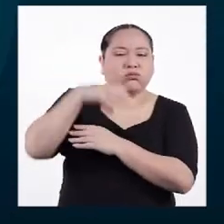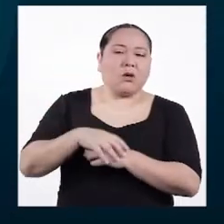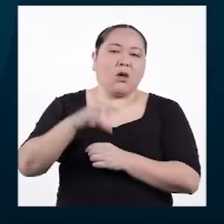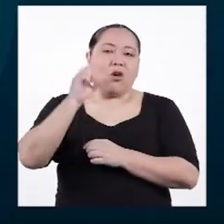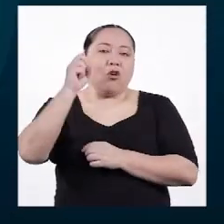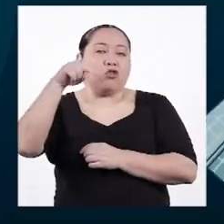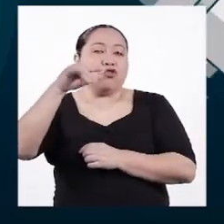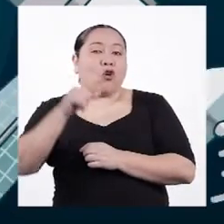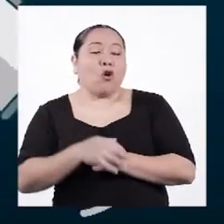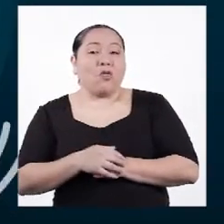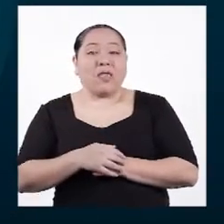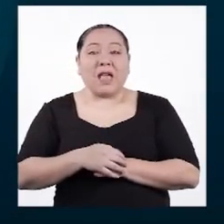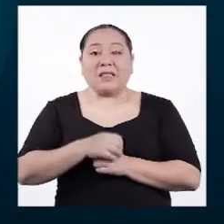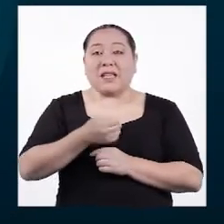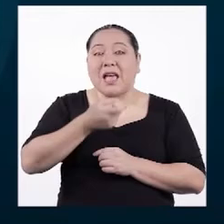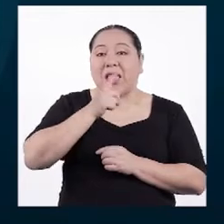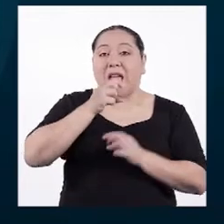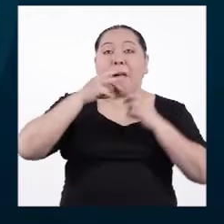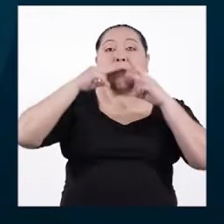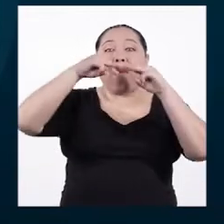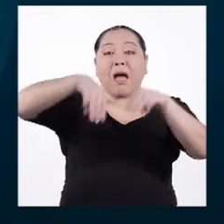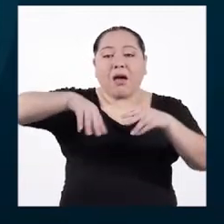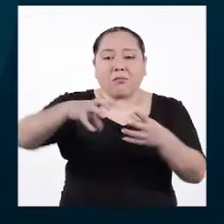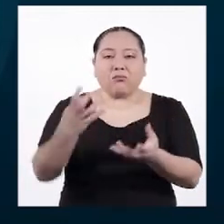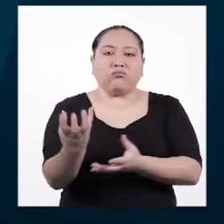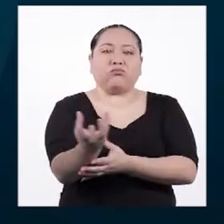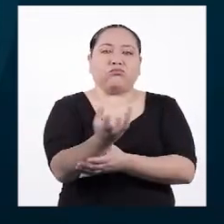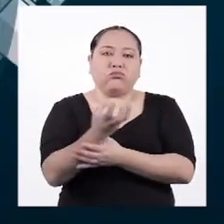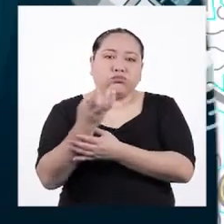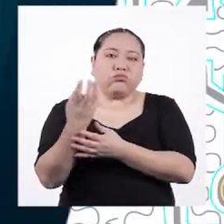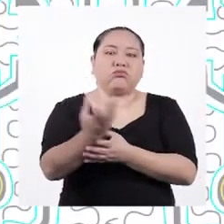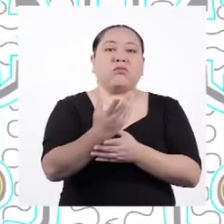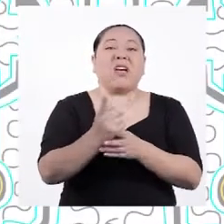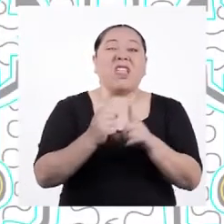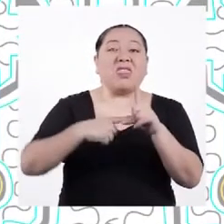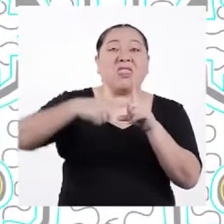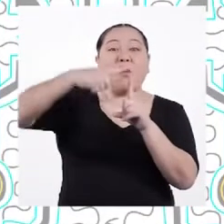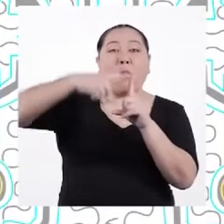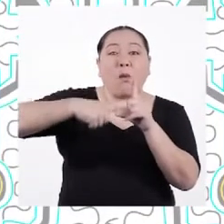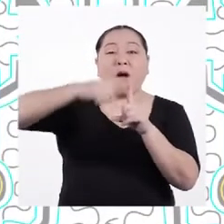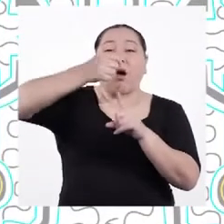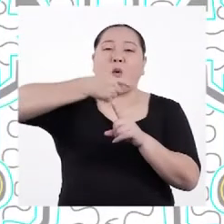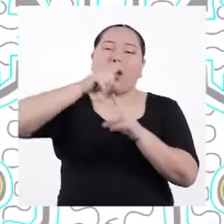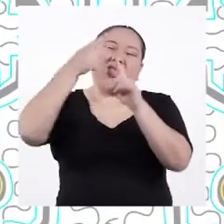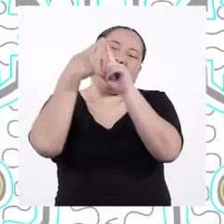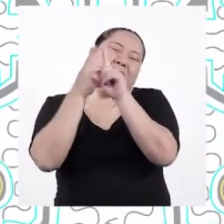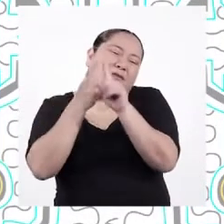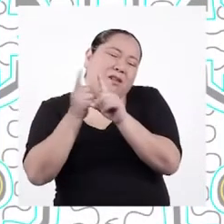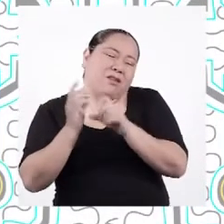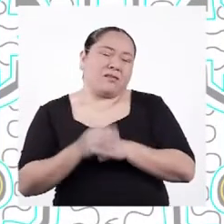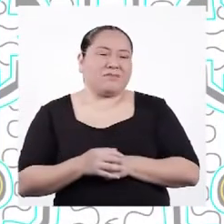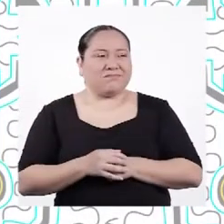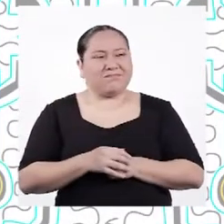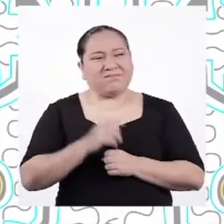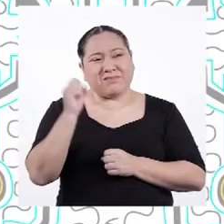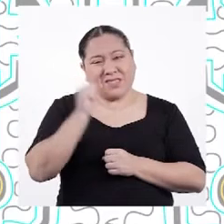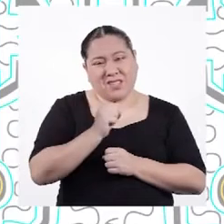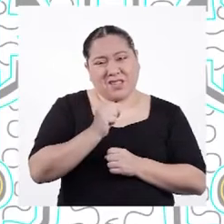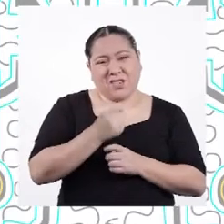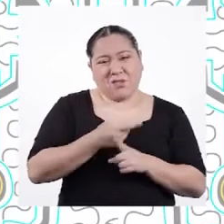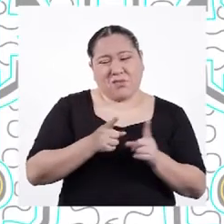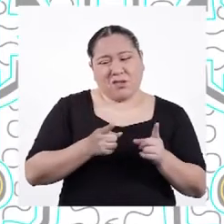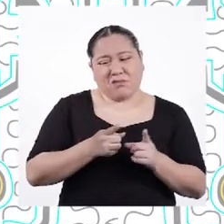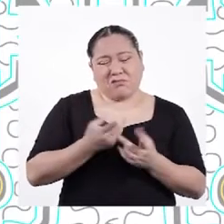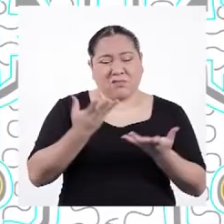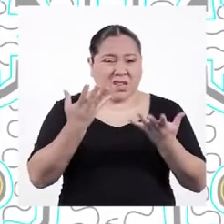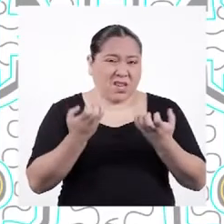que miden muchas variables como la temperatura del agua, etc. Sí, pero nosotros queríamos encontrar una